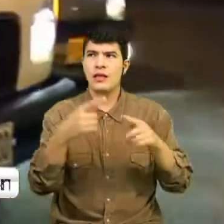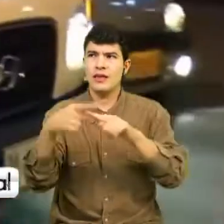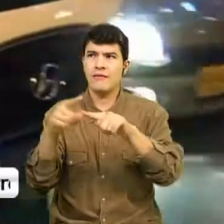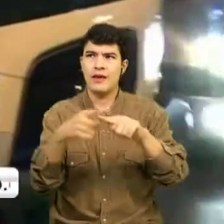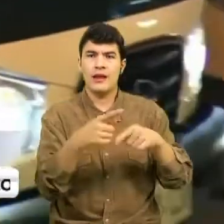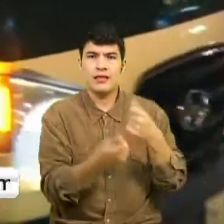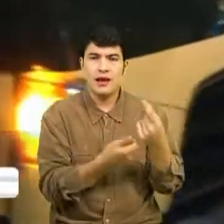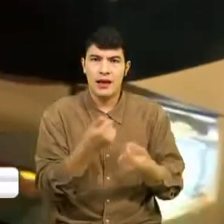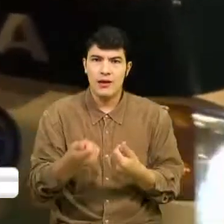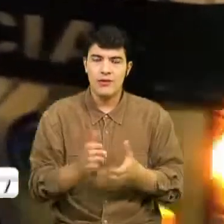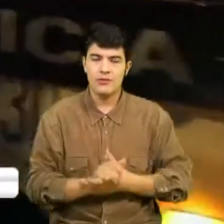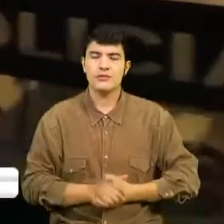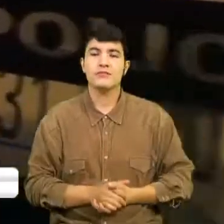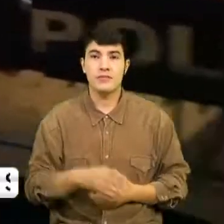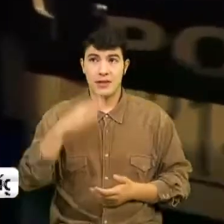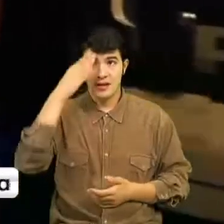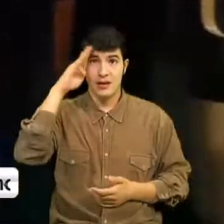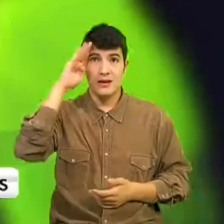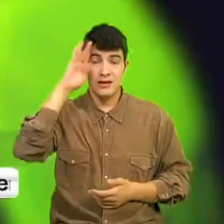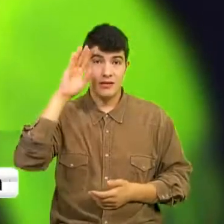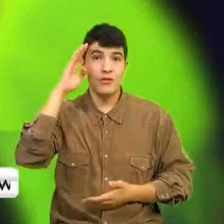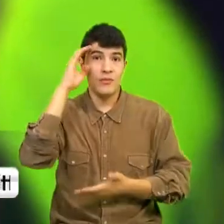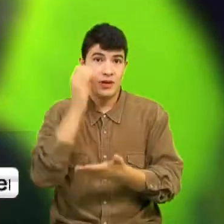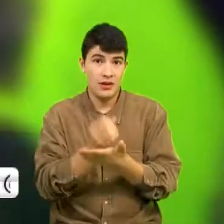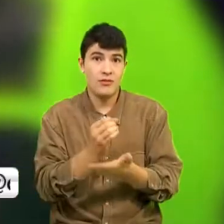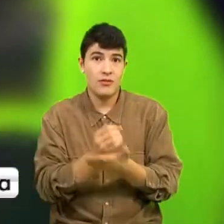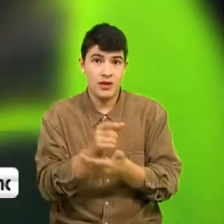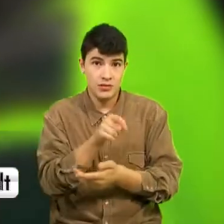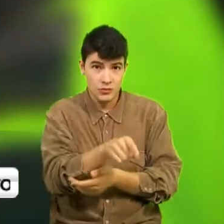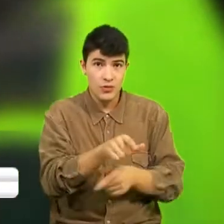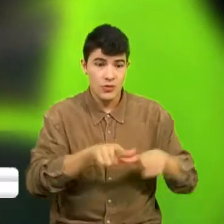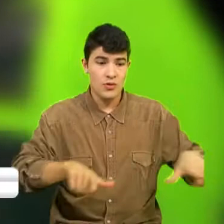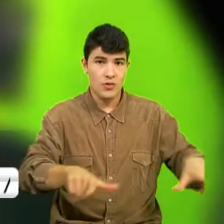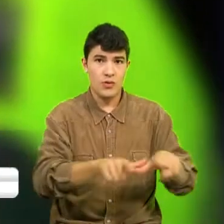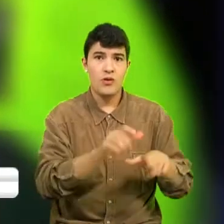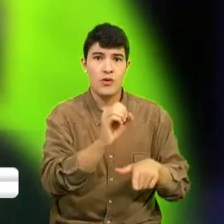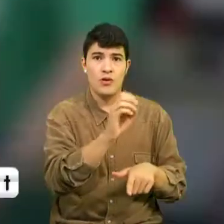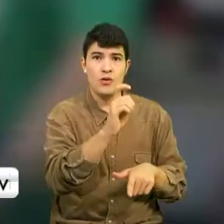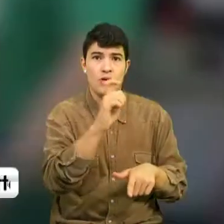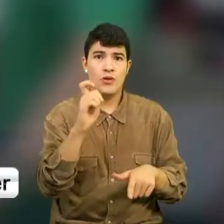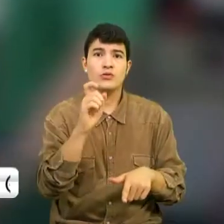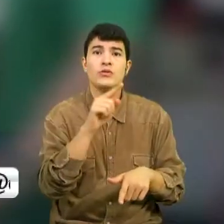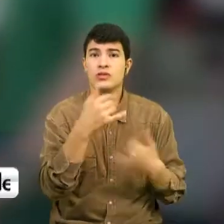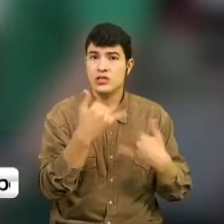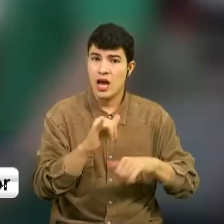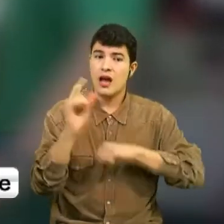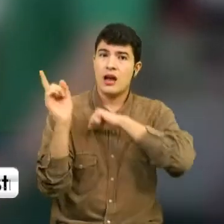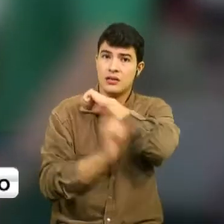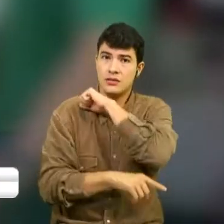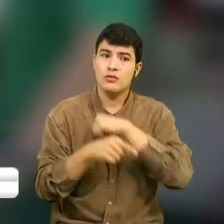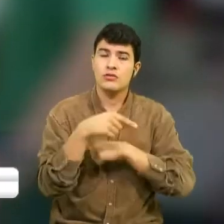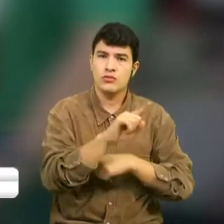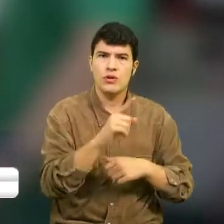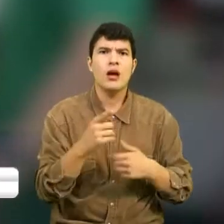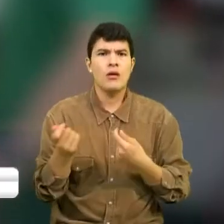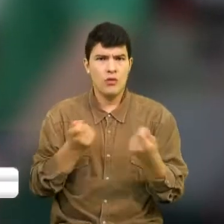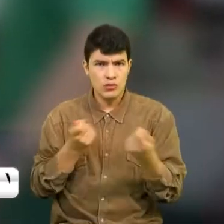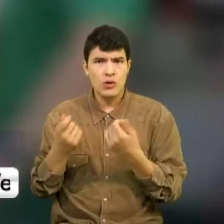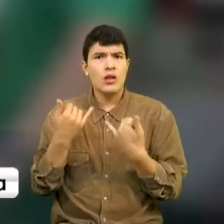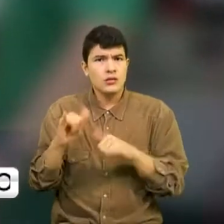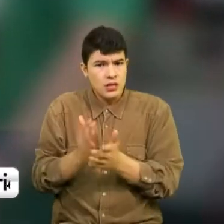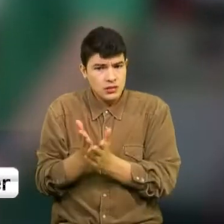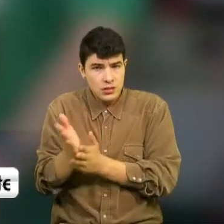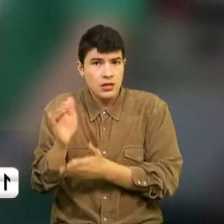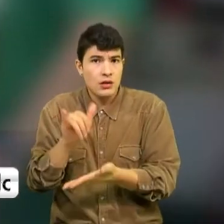las autoridades aseguran que la cadena de tiendas ha sido sancionada esos controles se vienen realizando y